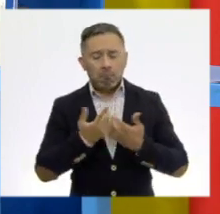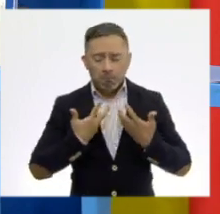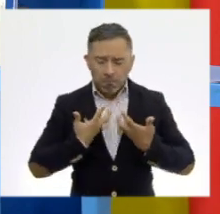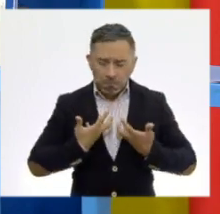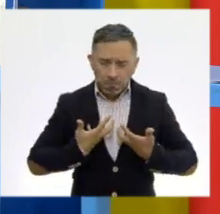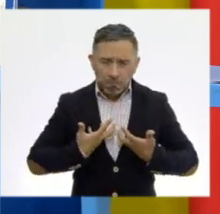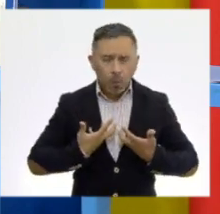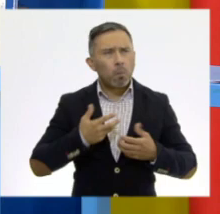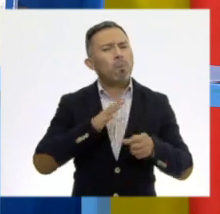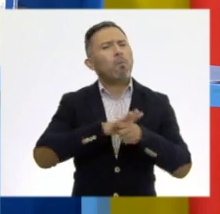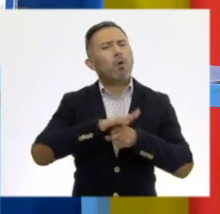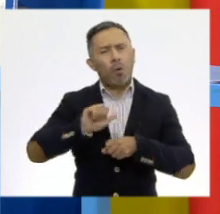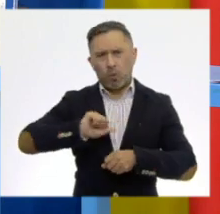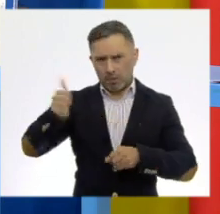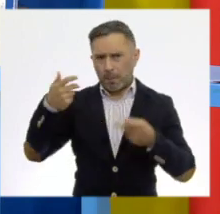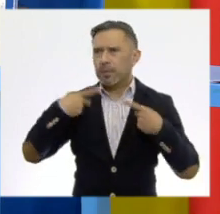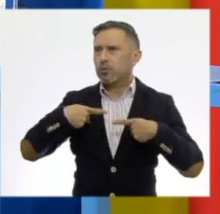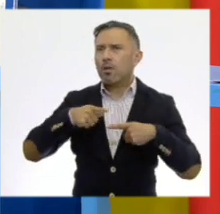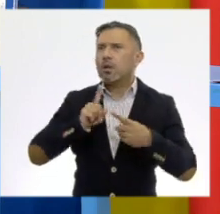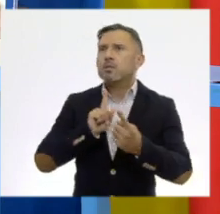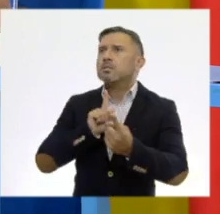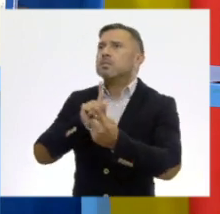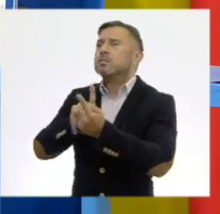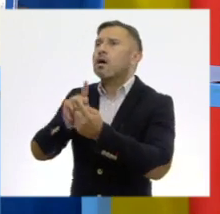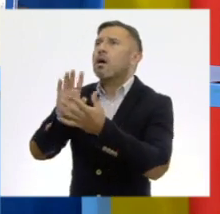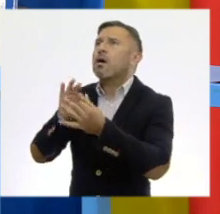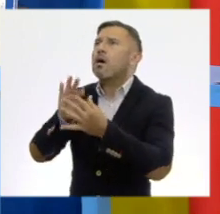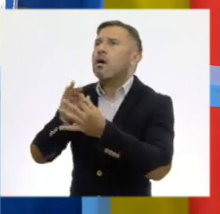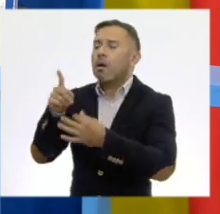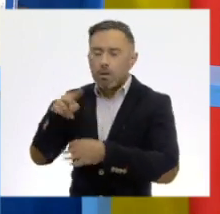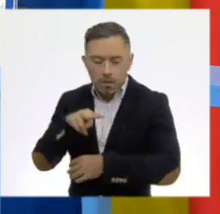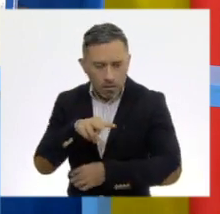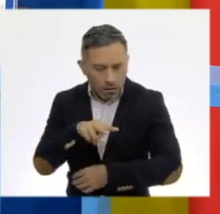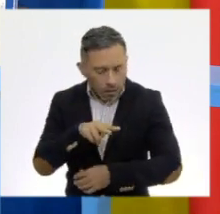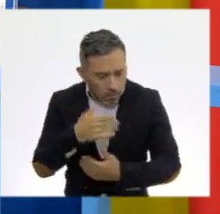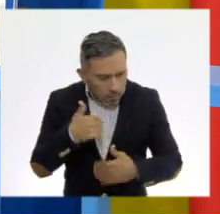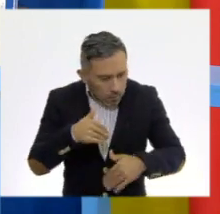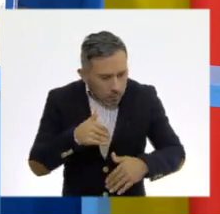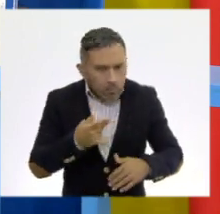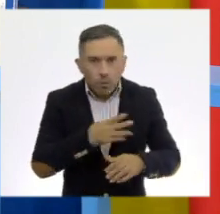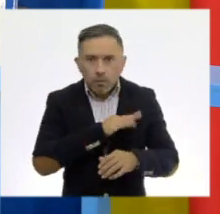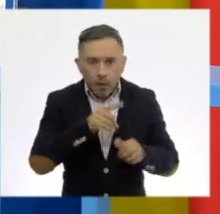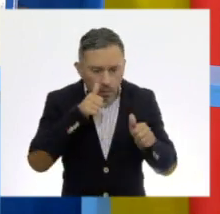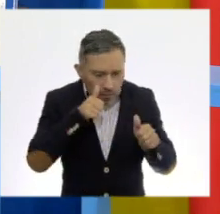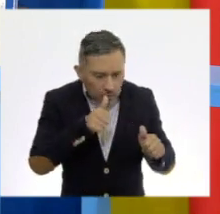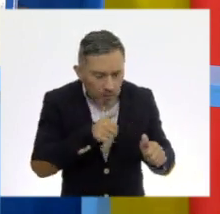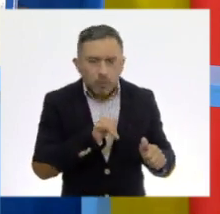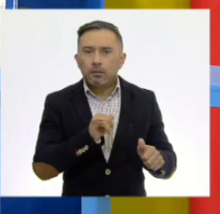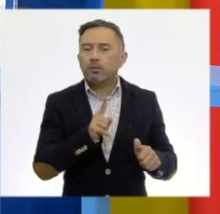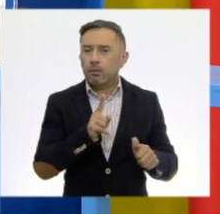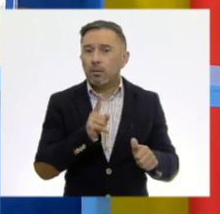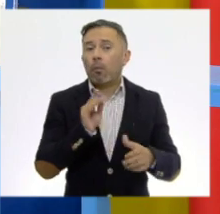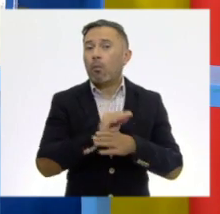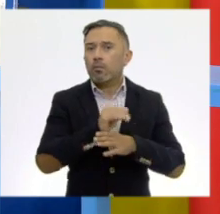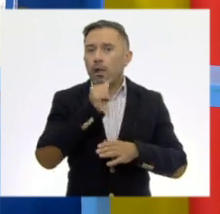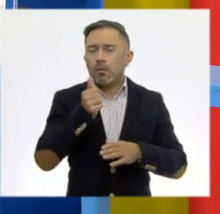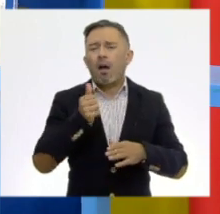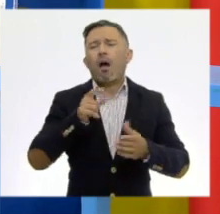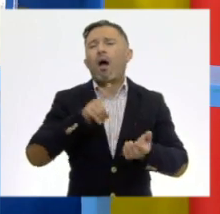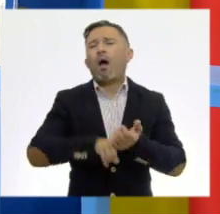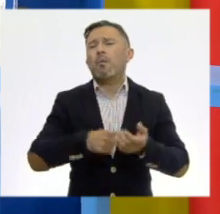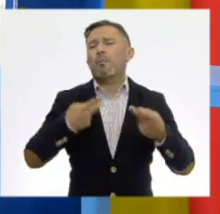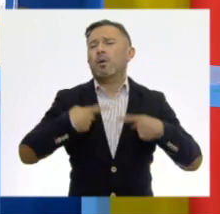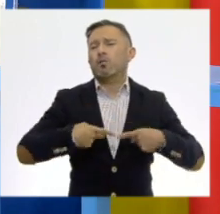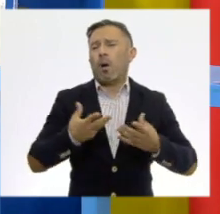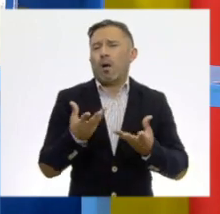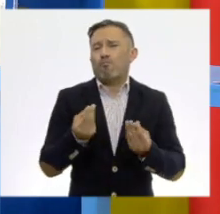va a escuchar, le va a dar la importancia necesaria y entonces vas a ser escuchada y escuchado? Somos muchísimas y muchísimos